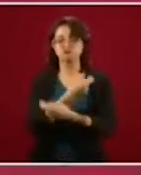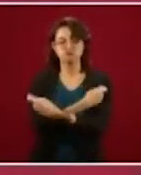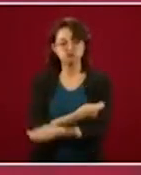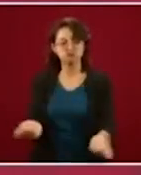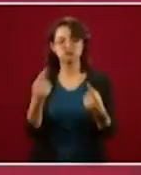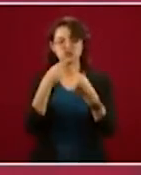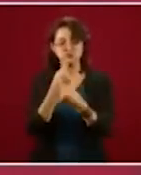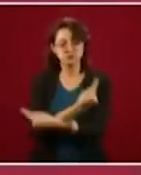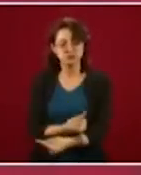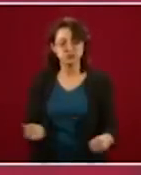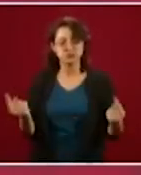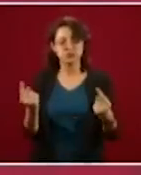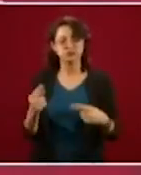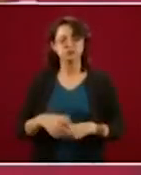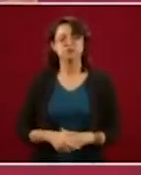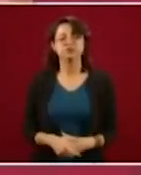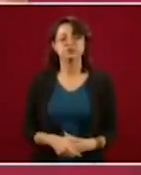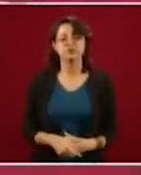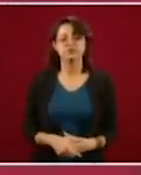niños. Y